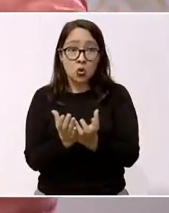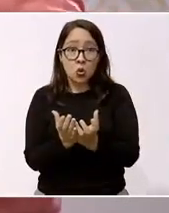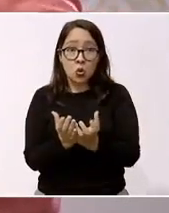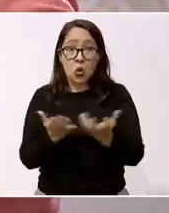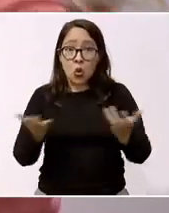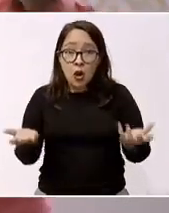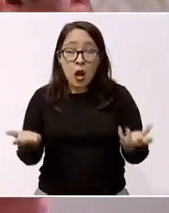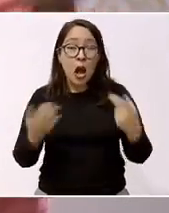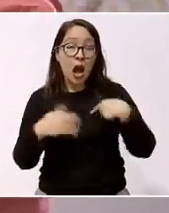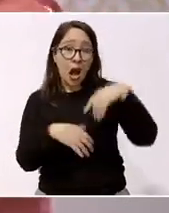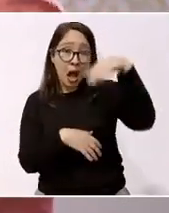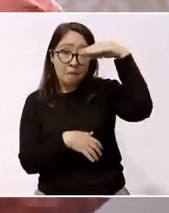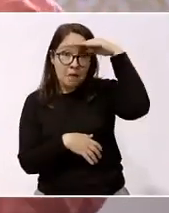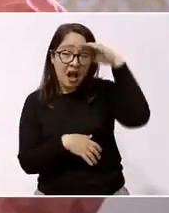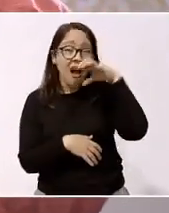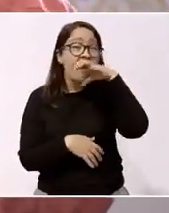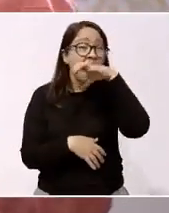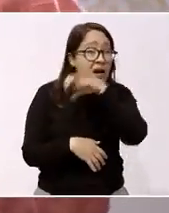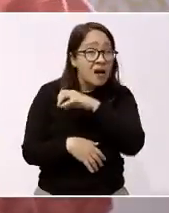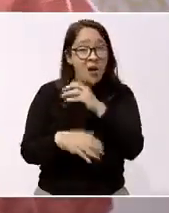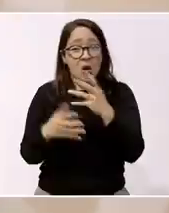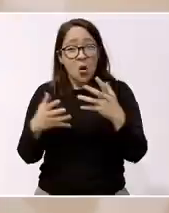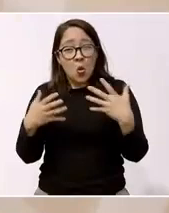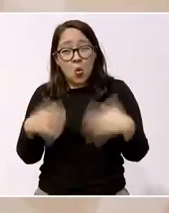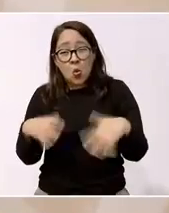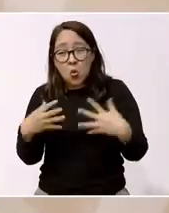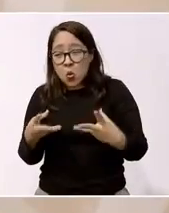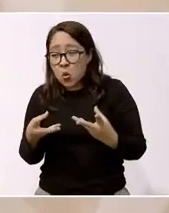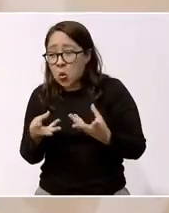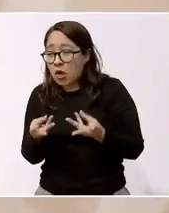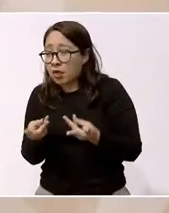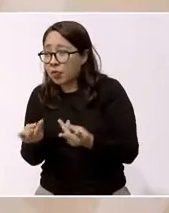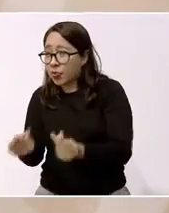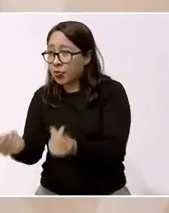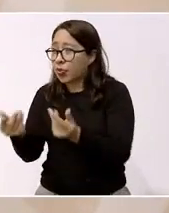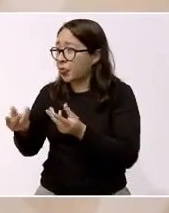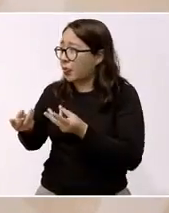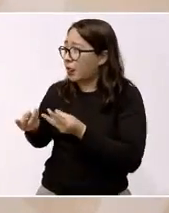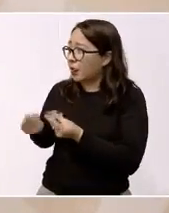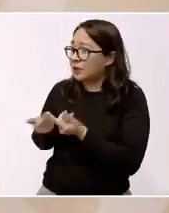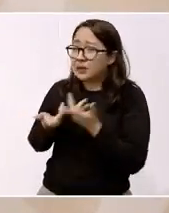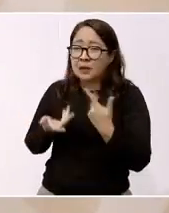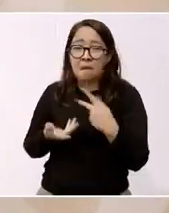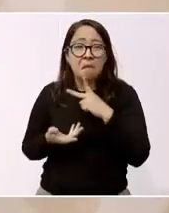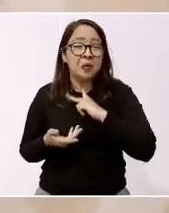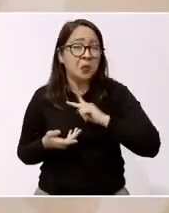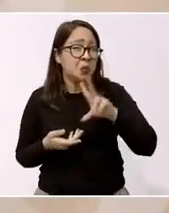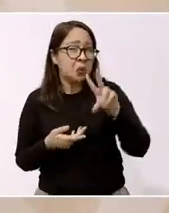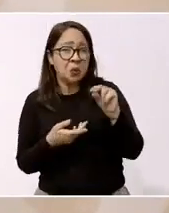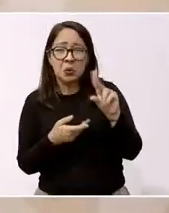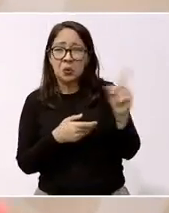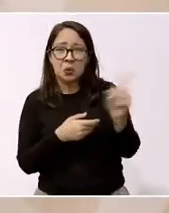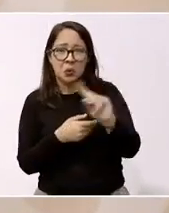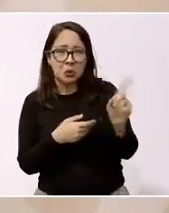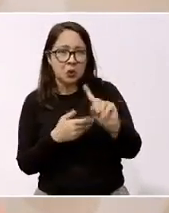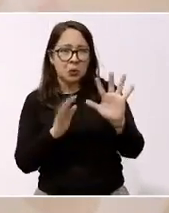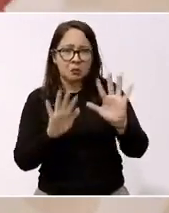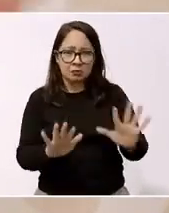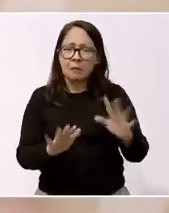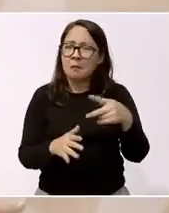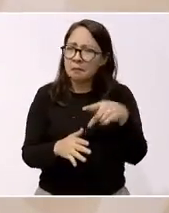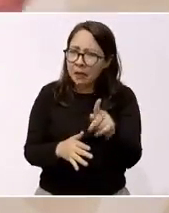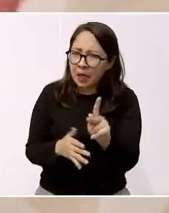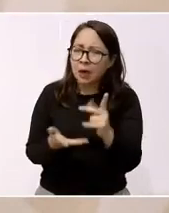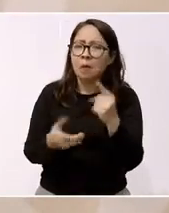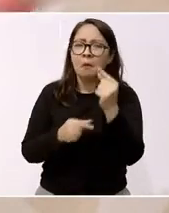hay que seguir utilizando recursos como el petróleo. Sin embargo, cada